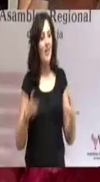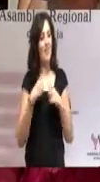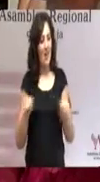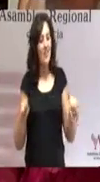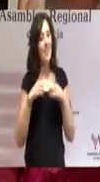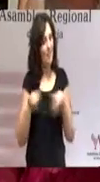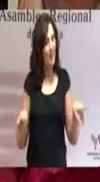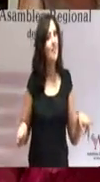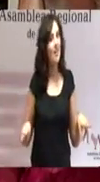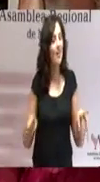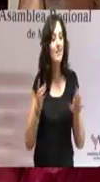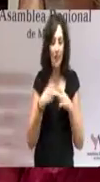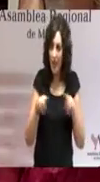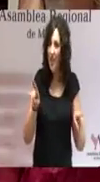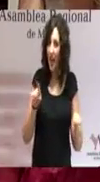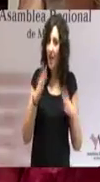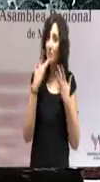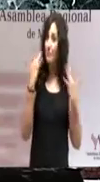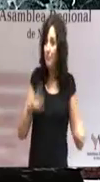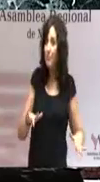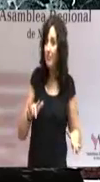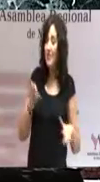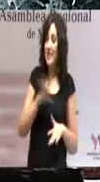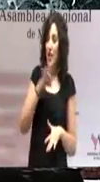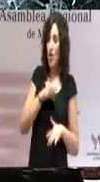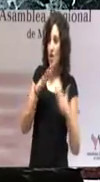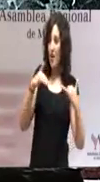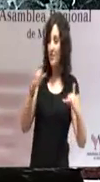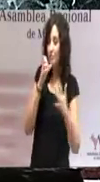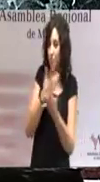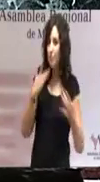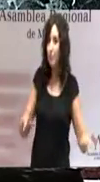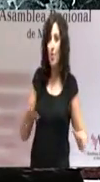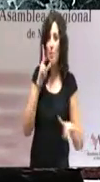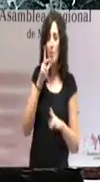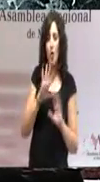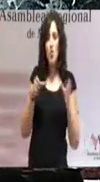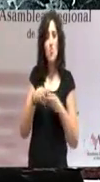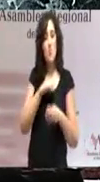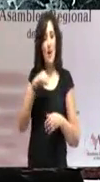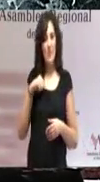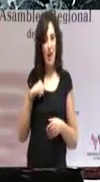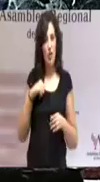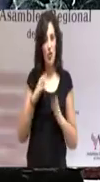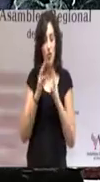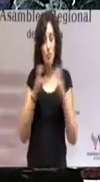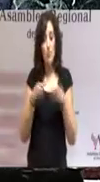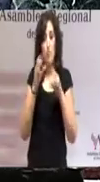hay una gran diferencia. Y se abstuvo, señorías, porque este grupo parlamentario no es un trágala. Este grupo